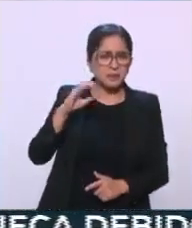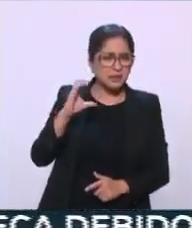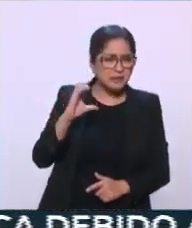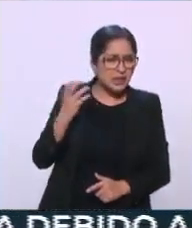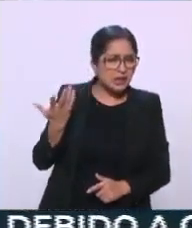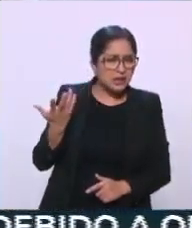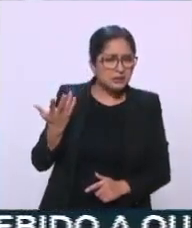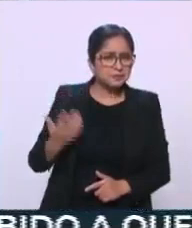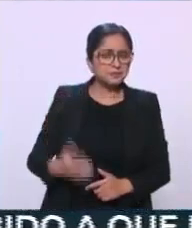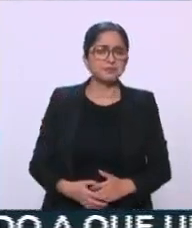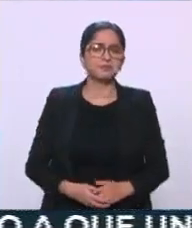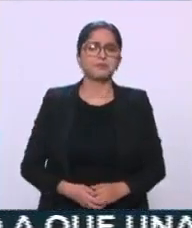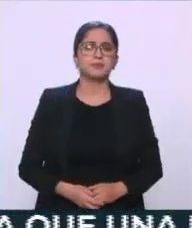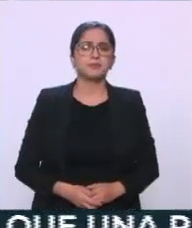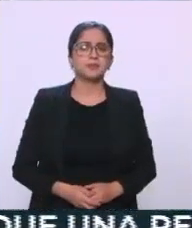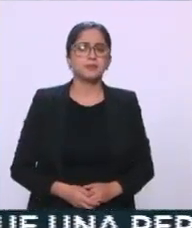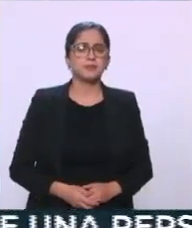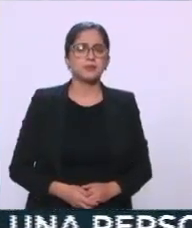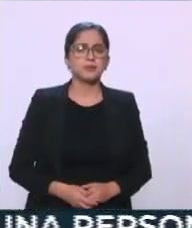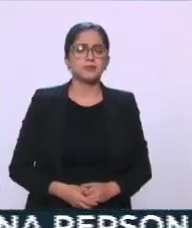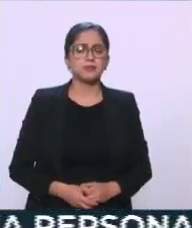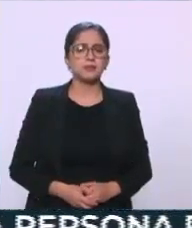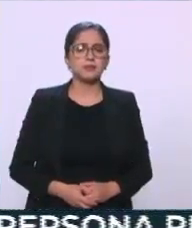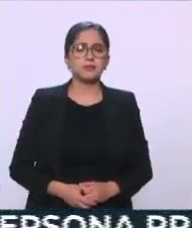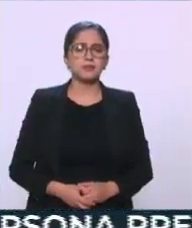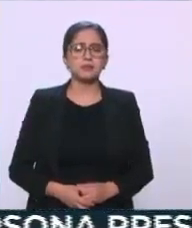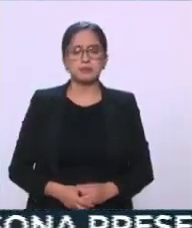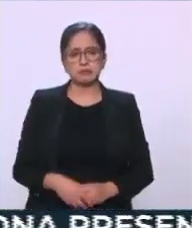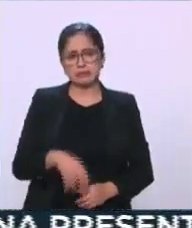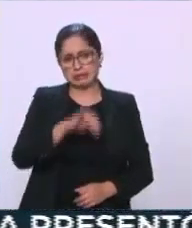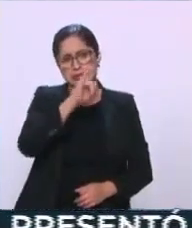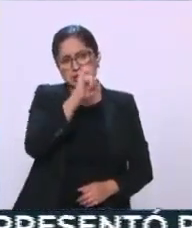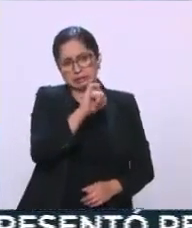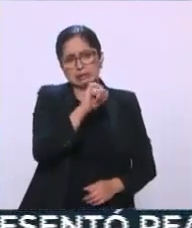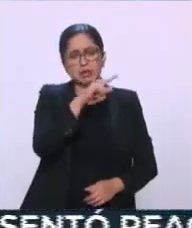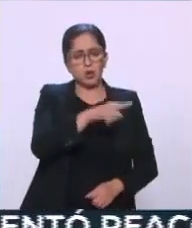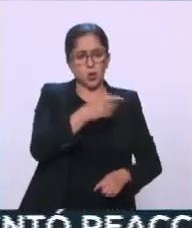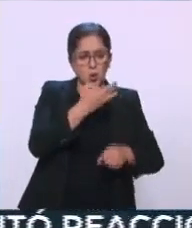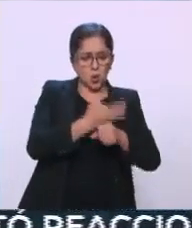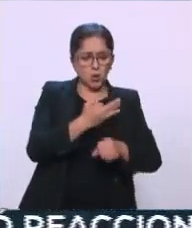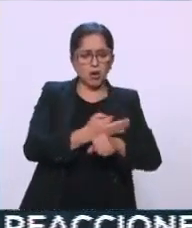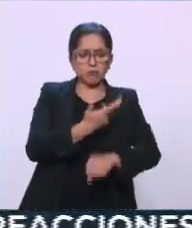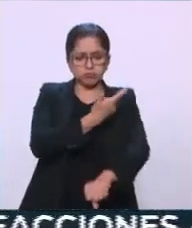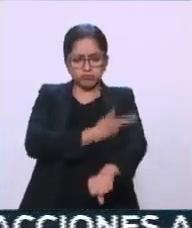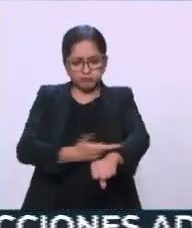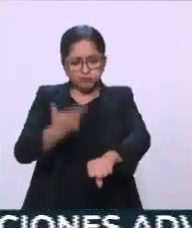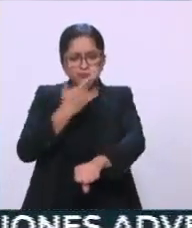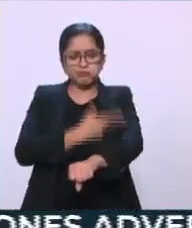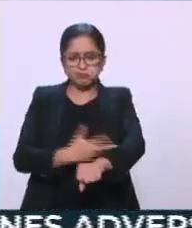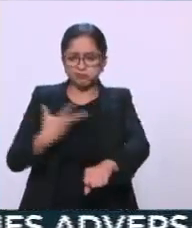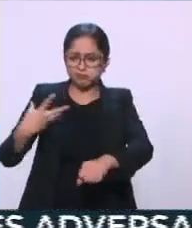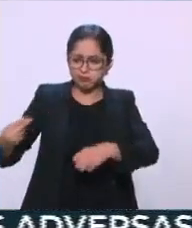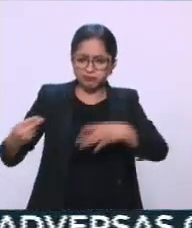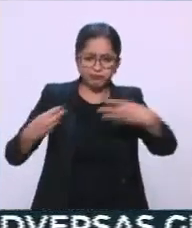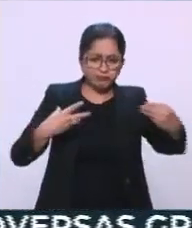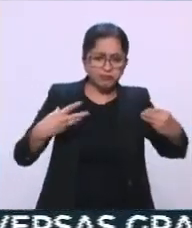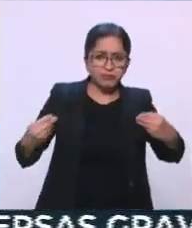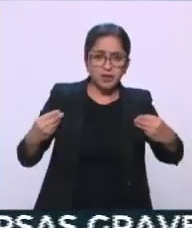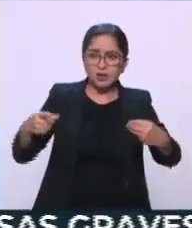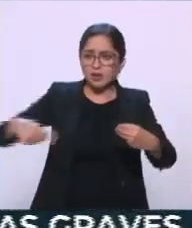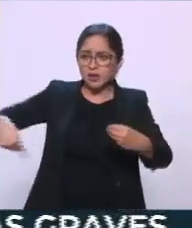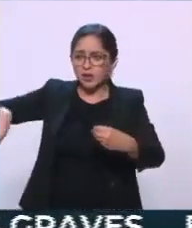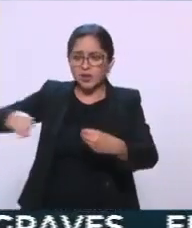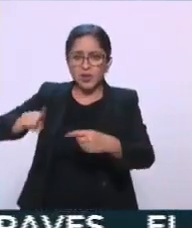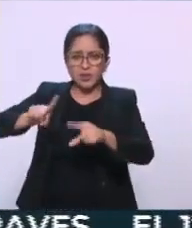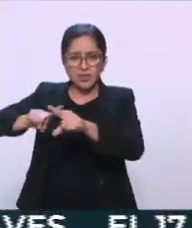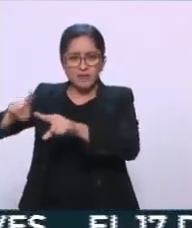supuesto. Estamos todos advertidos que el tramitaje de toda la pandemia ha tenido todos los colores políticos de por medio, pero